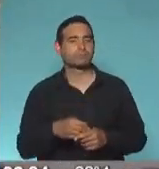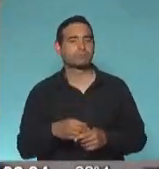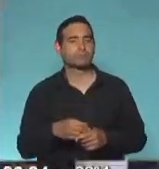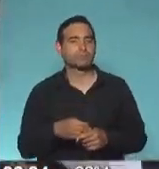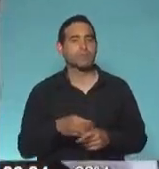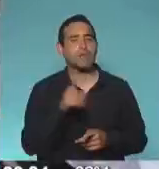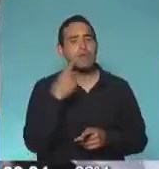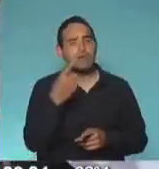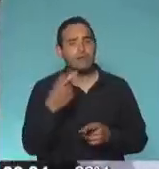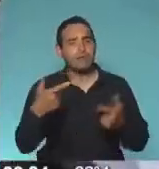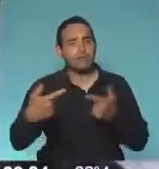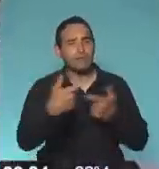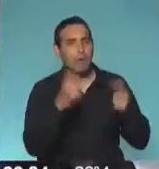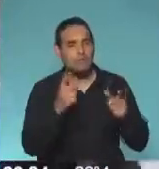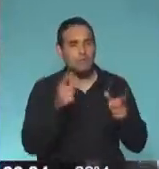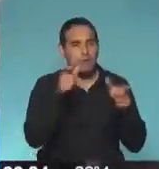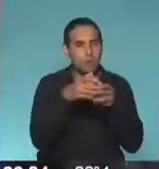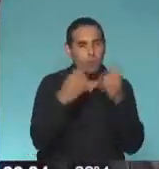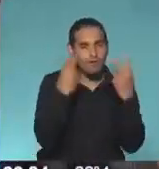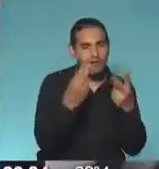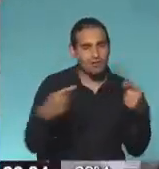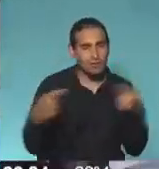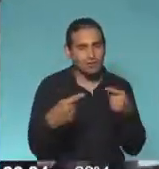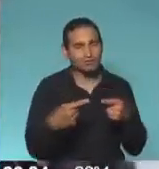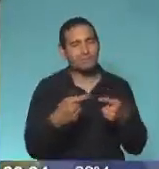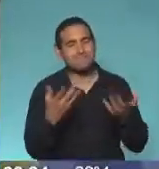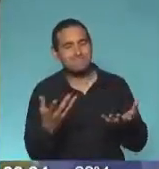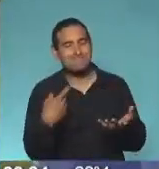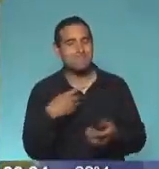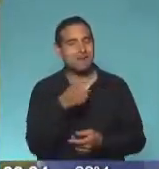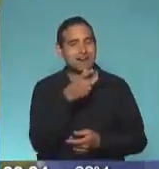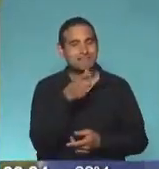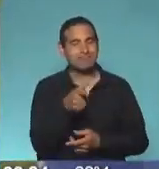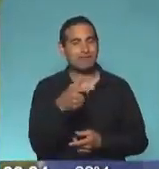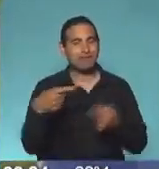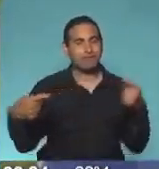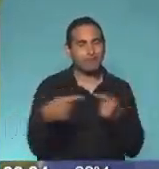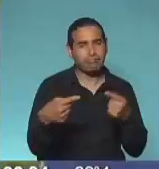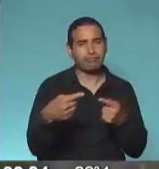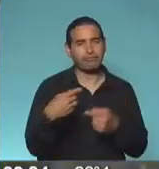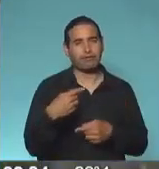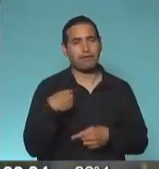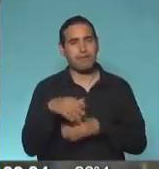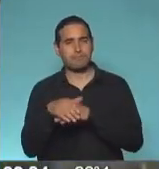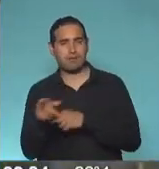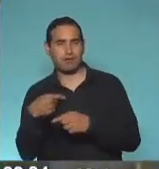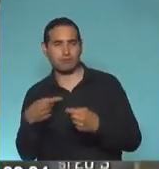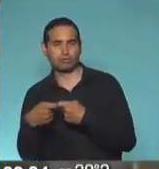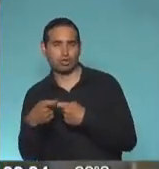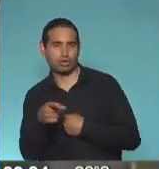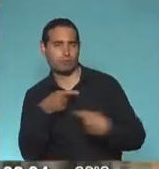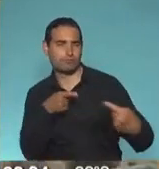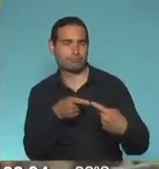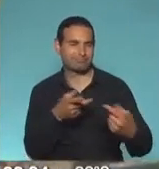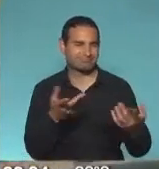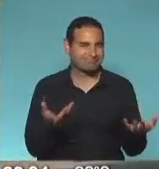su vez también han combatido a los propios rebeldes que combatían a Assad. Entonces esa cosa del enemigo, de mi enemigo, es mi amigo o mi aliado, alguna